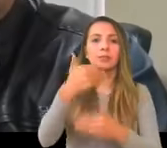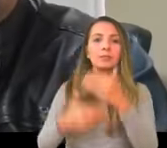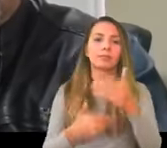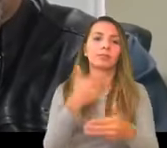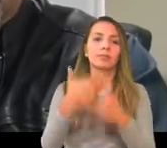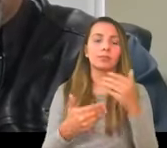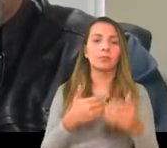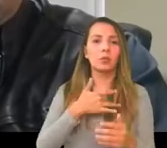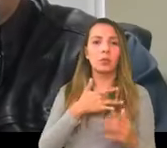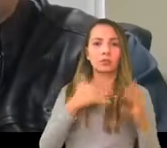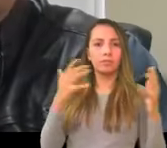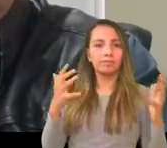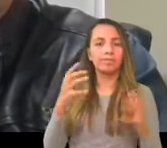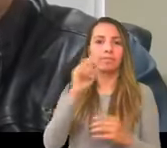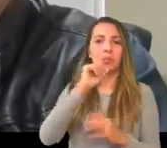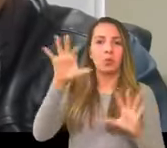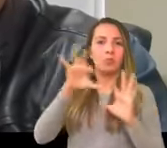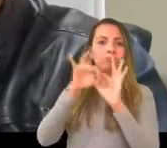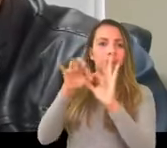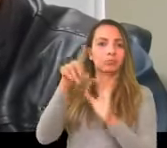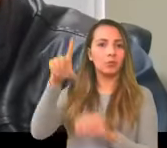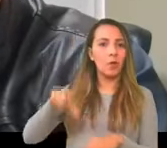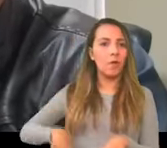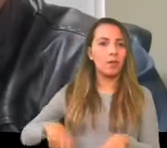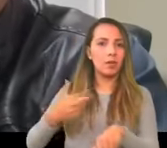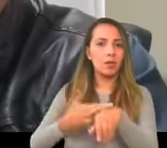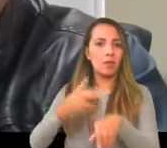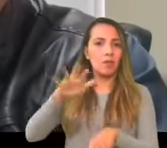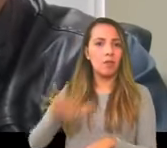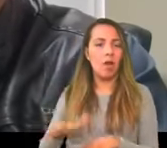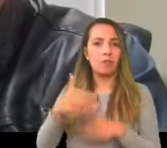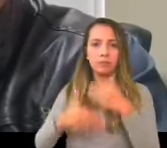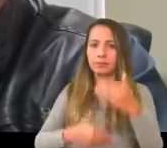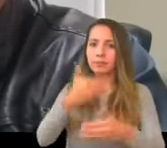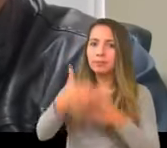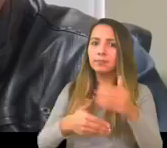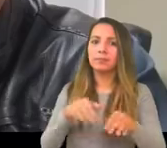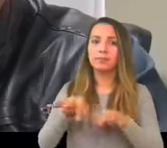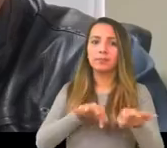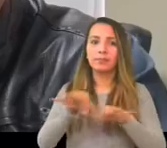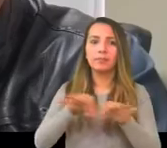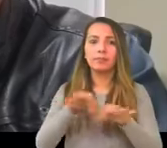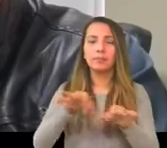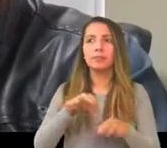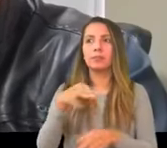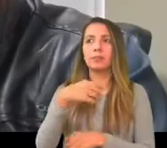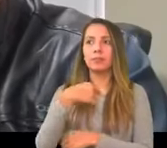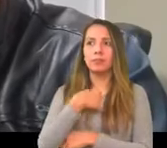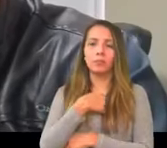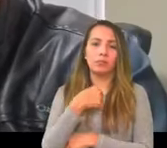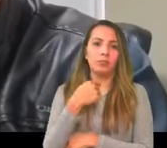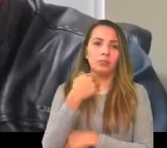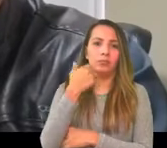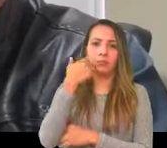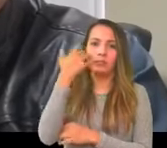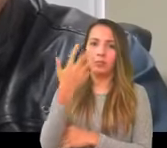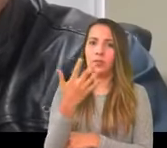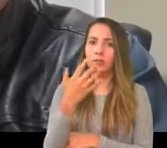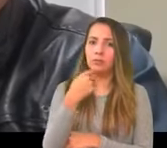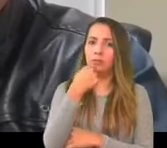Como dice nuestra gobernadora, estamos echados para enfrente, y yo esperaría que en el mediano plazo se resuelva, pero que sí